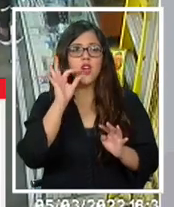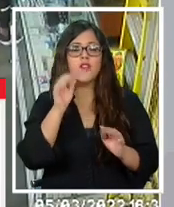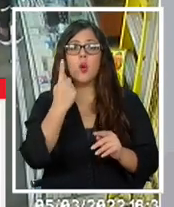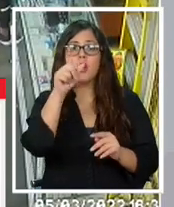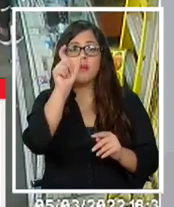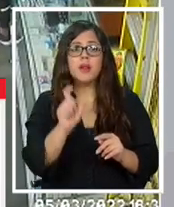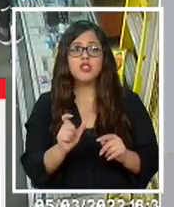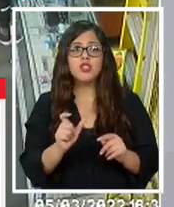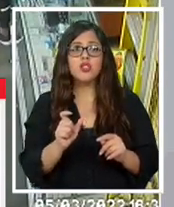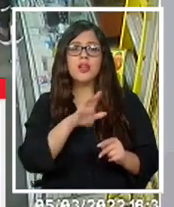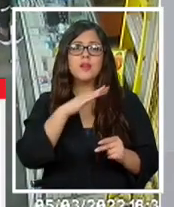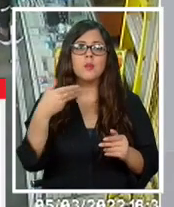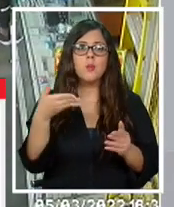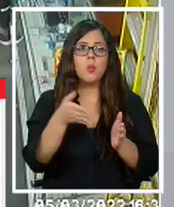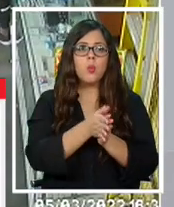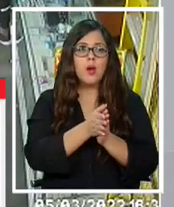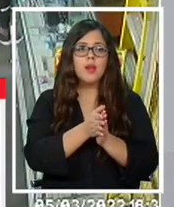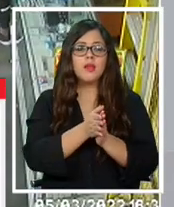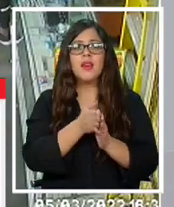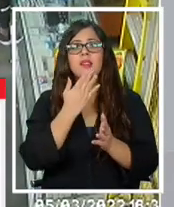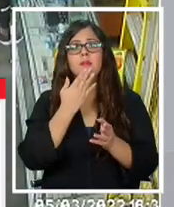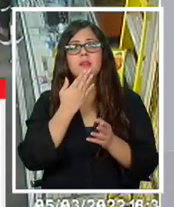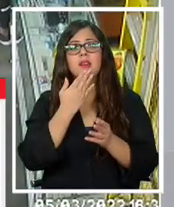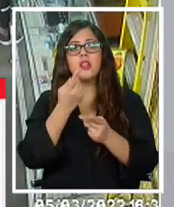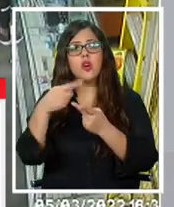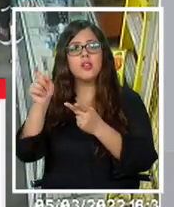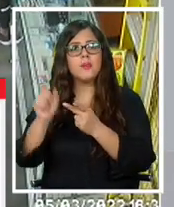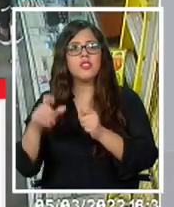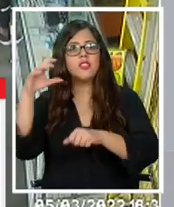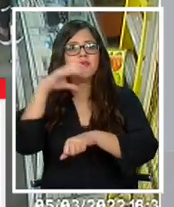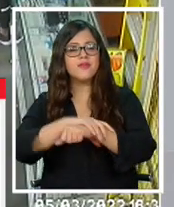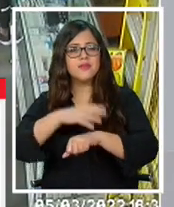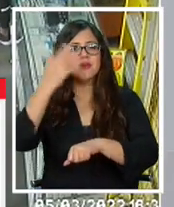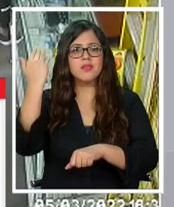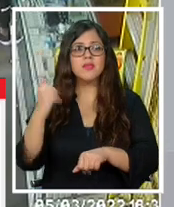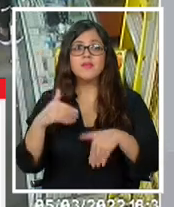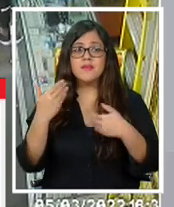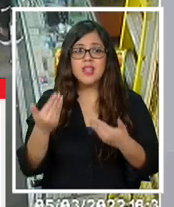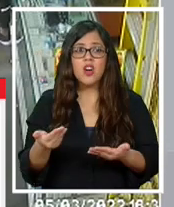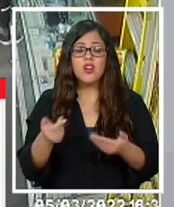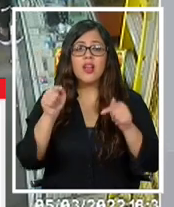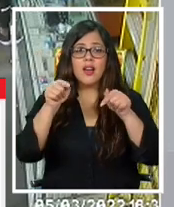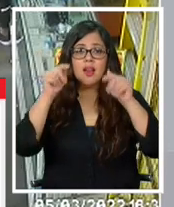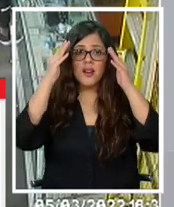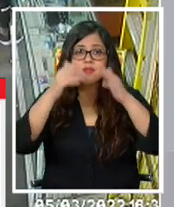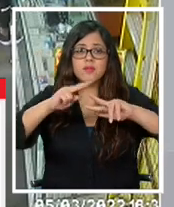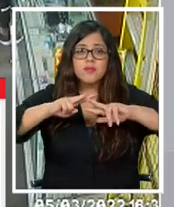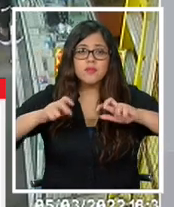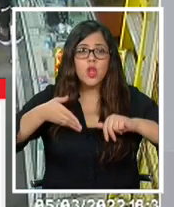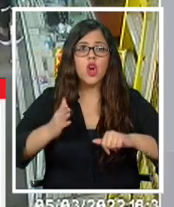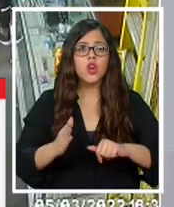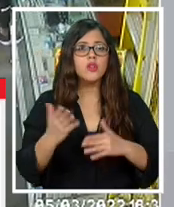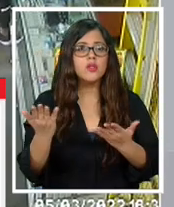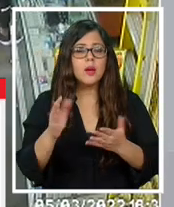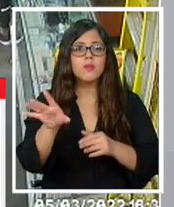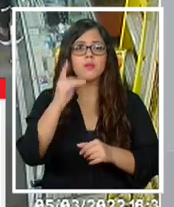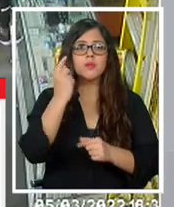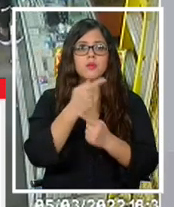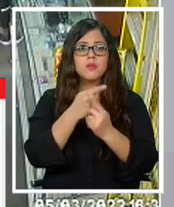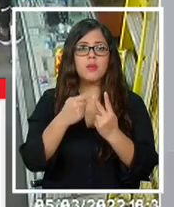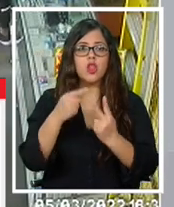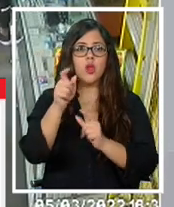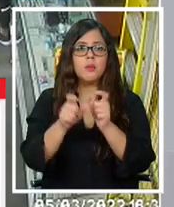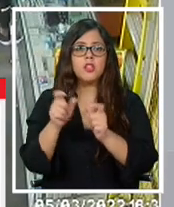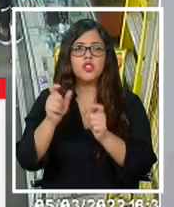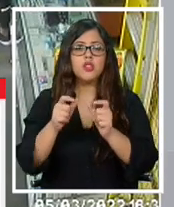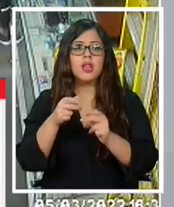una persona fue asesinada y también una persona detenida en aquella entonces. Pues bien, ahora la investigación continúa para encontrar a estas 2 personas